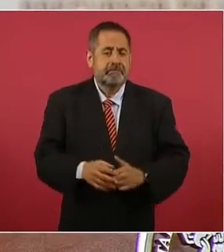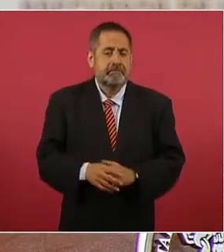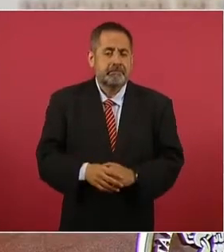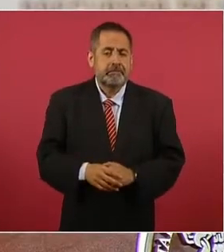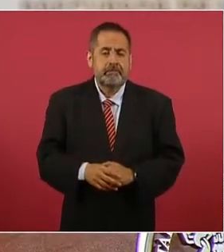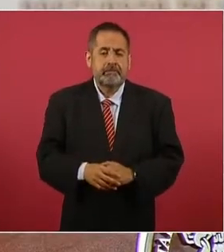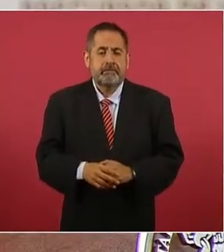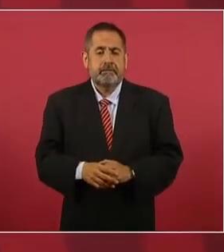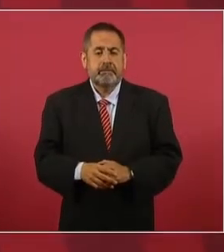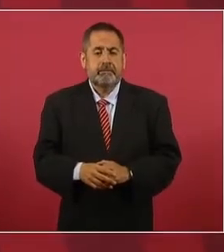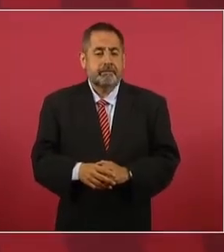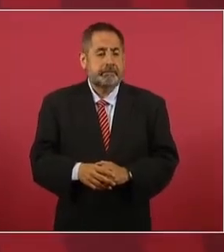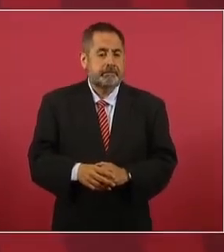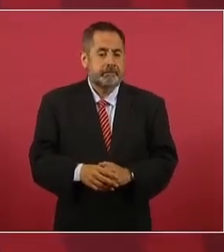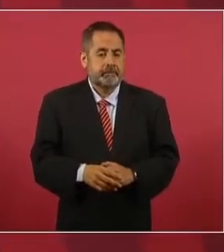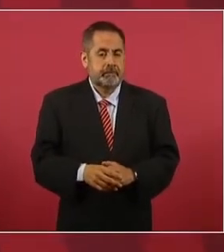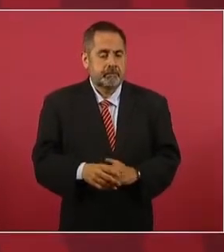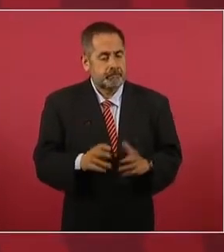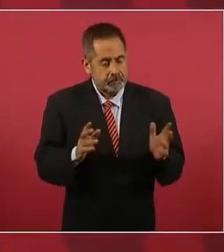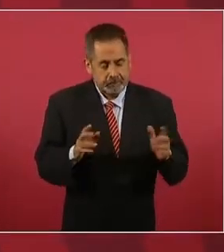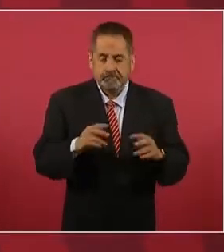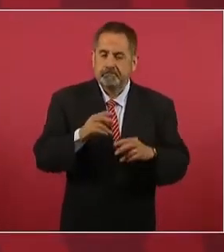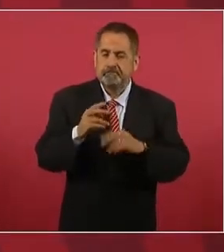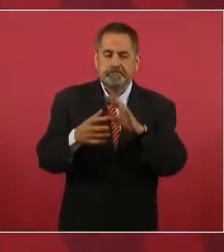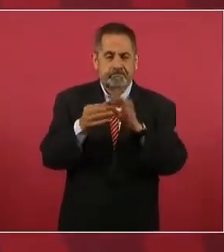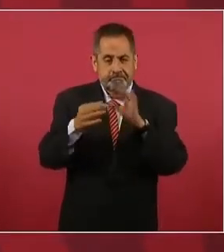Y si ya queremos llevarlo